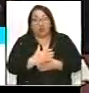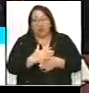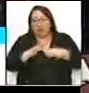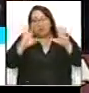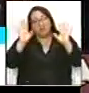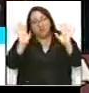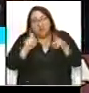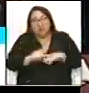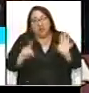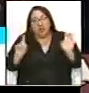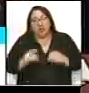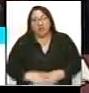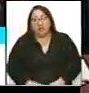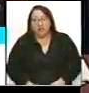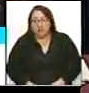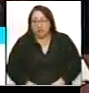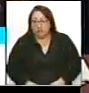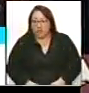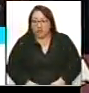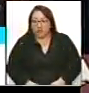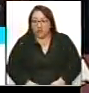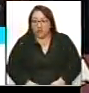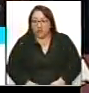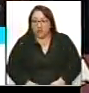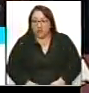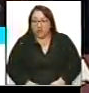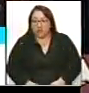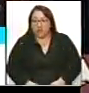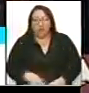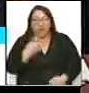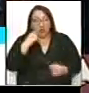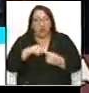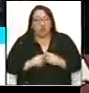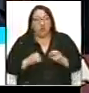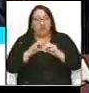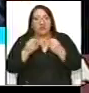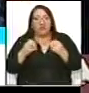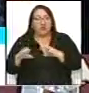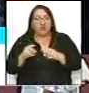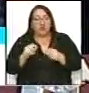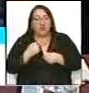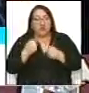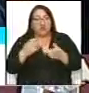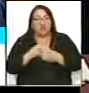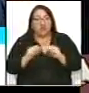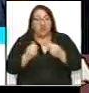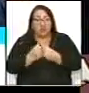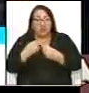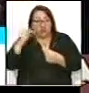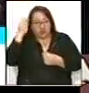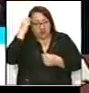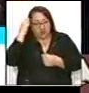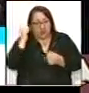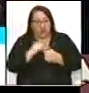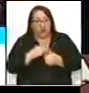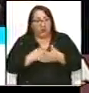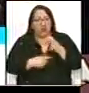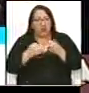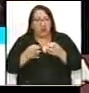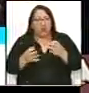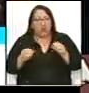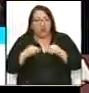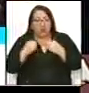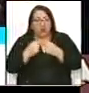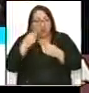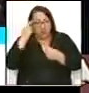de repente no lo compartimos, pero el objetivo central es cómo hacemos para tener un sistema de partidos políticos en la que sean